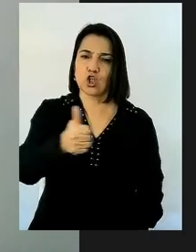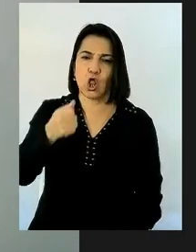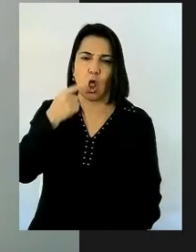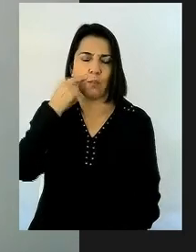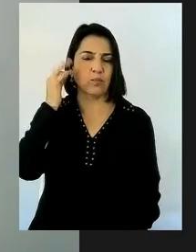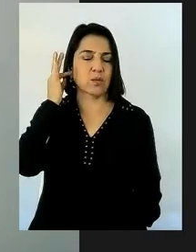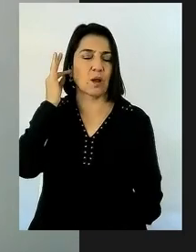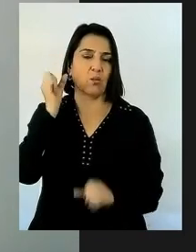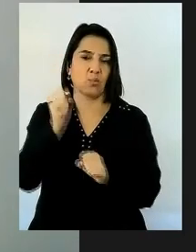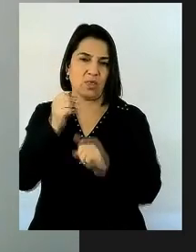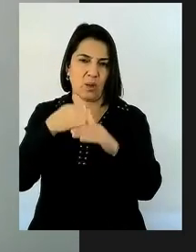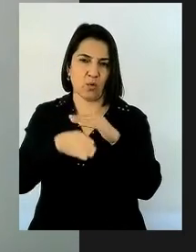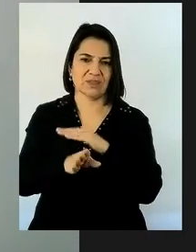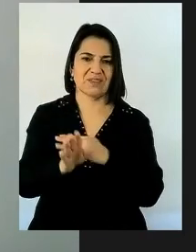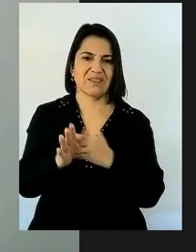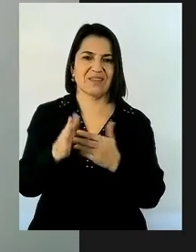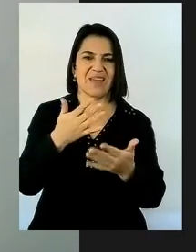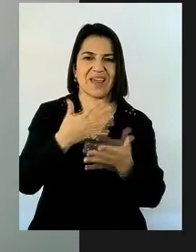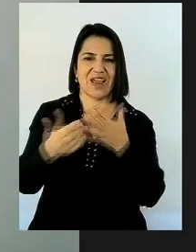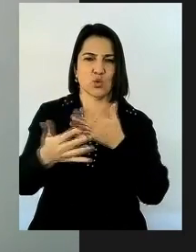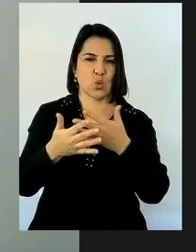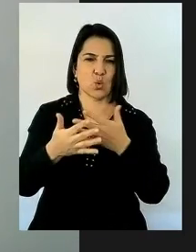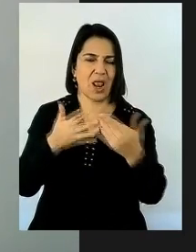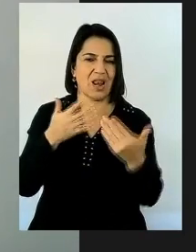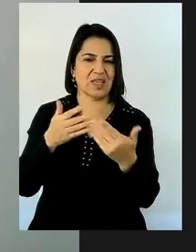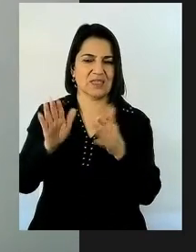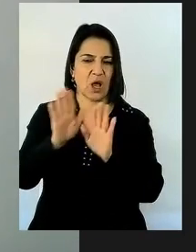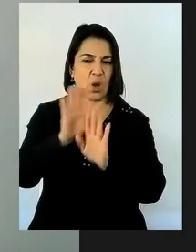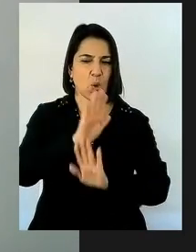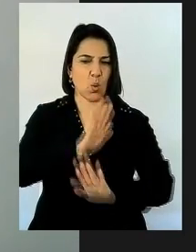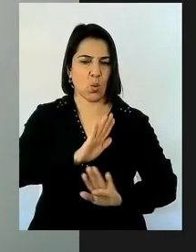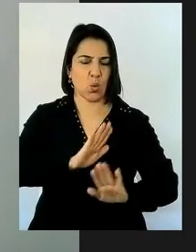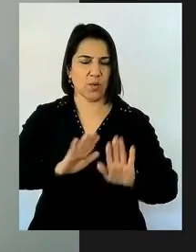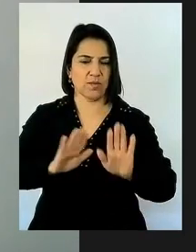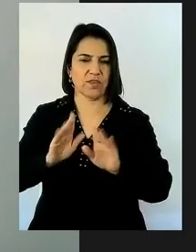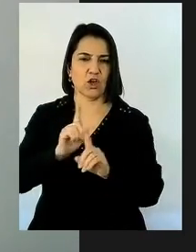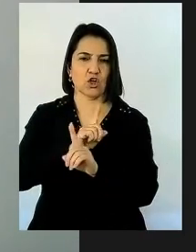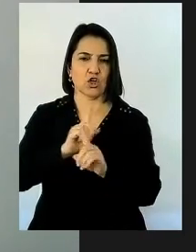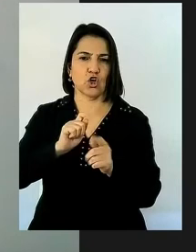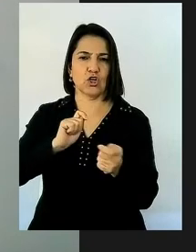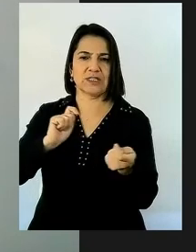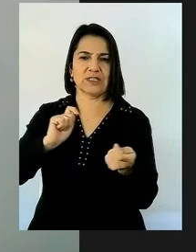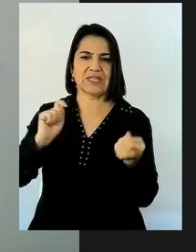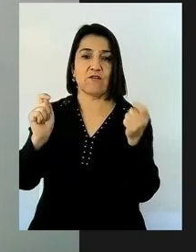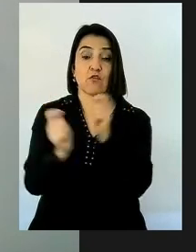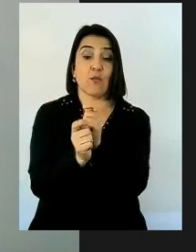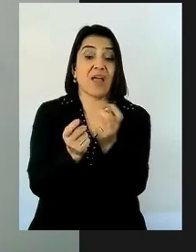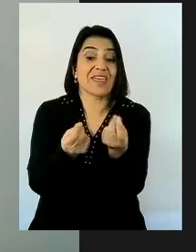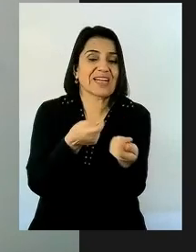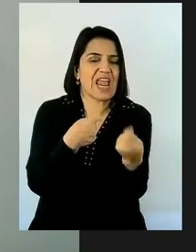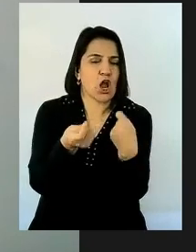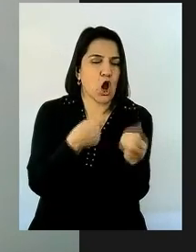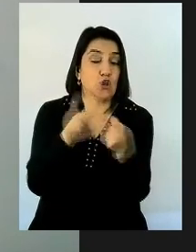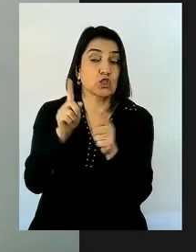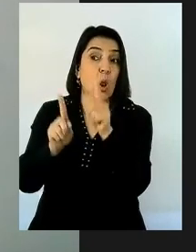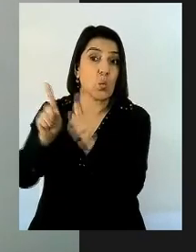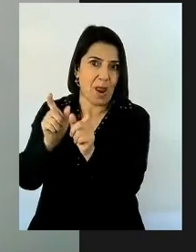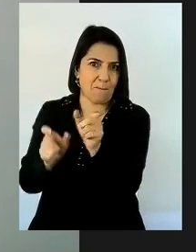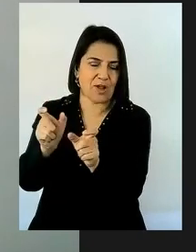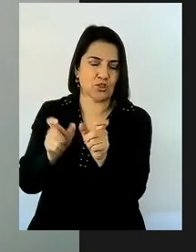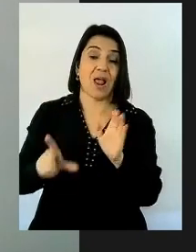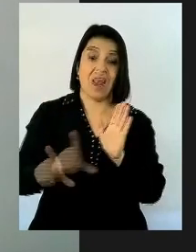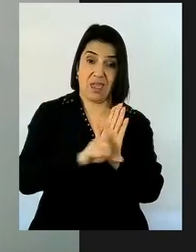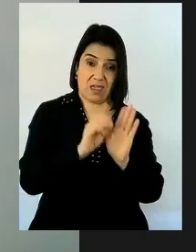esa naturaleza conservada, no transformarlas en nichos de negocios elitistas. Hoy día hay leyes que ya se han aprobado que no velan